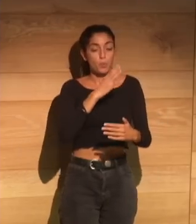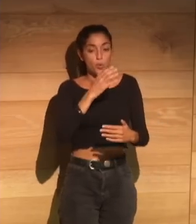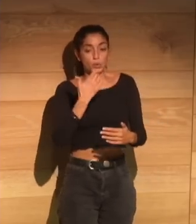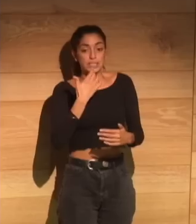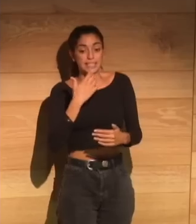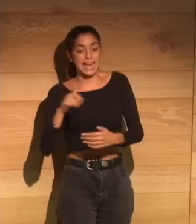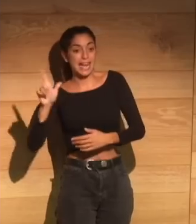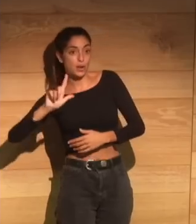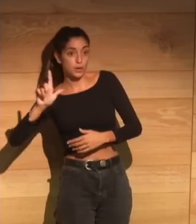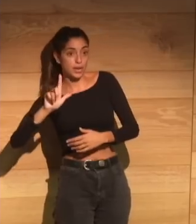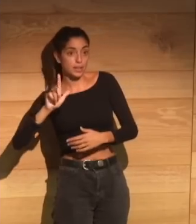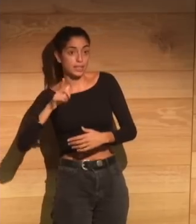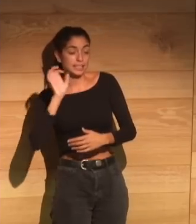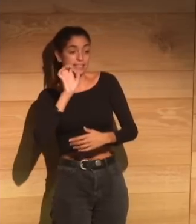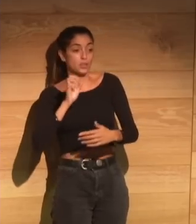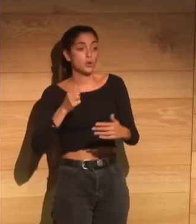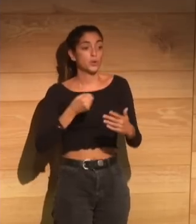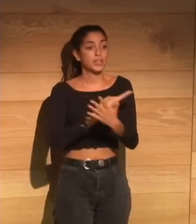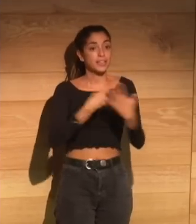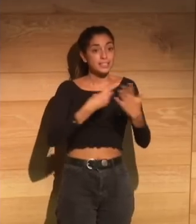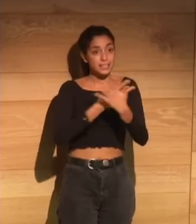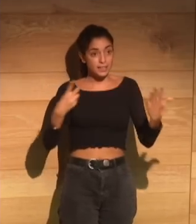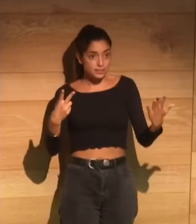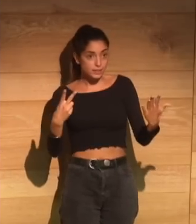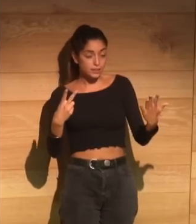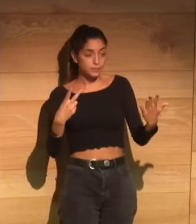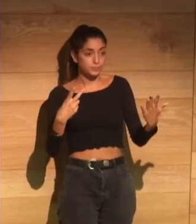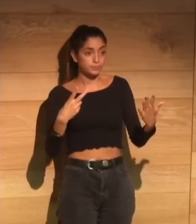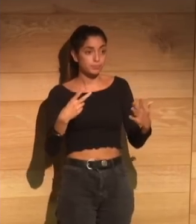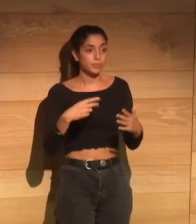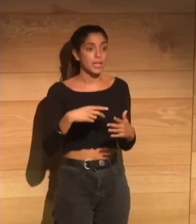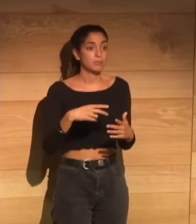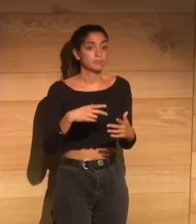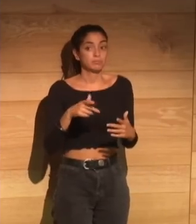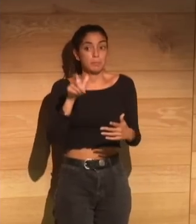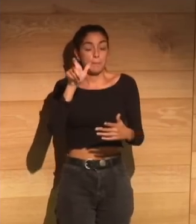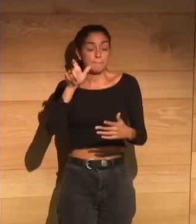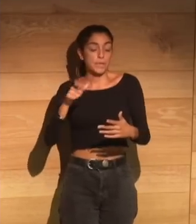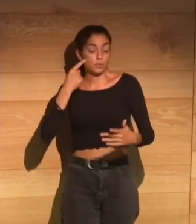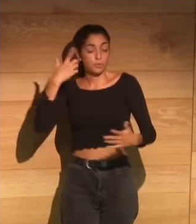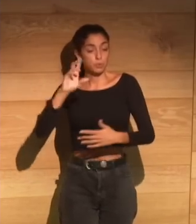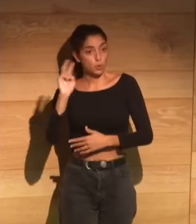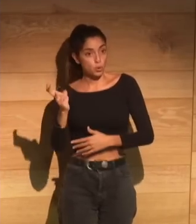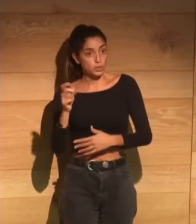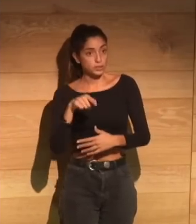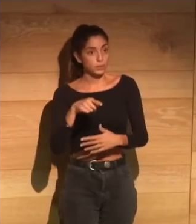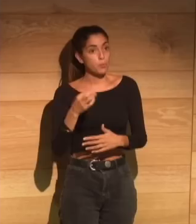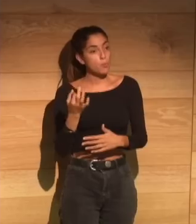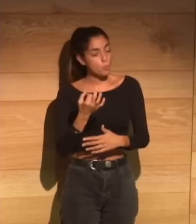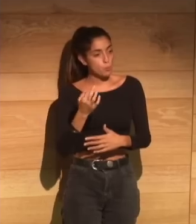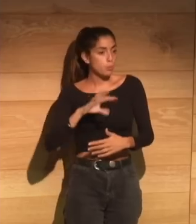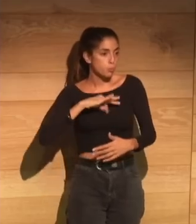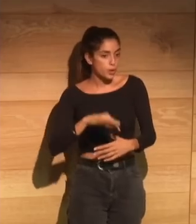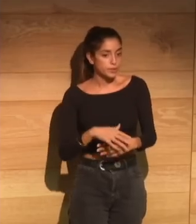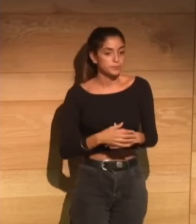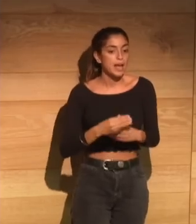del 16, a mediados del 17, Scheiner, por ejemplo, avanza en este principio de cámara oscura, que por otro lado también se